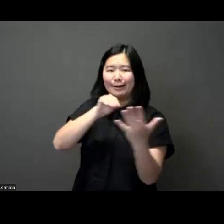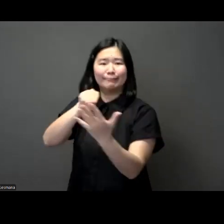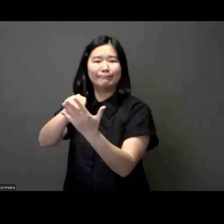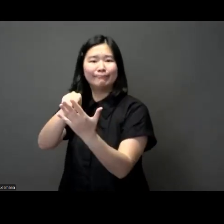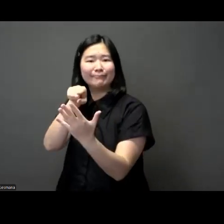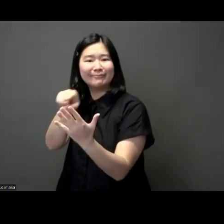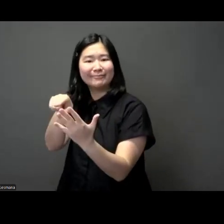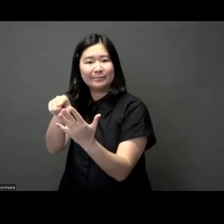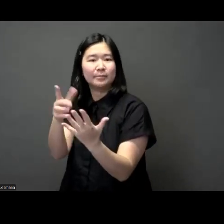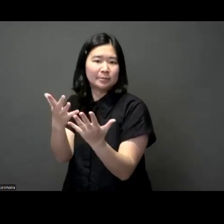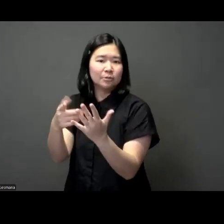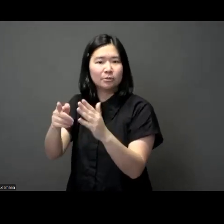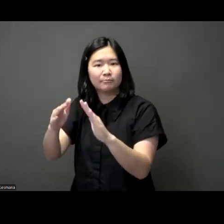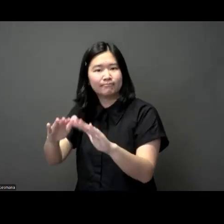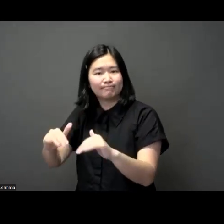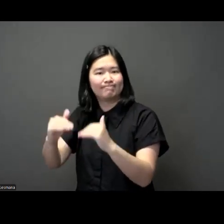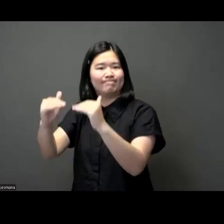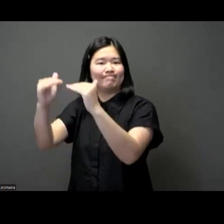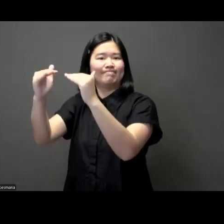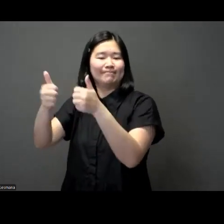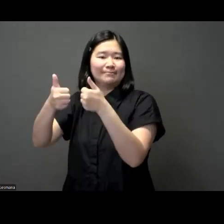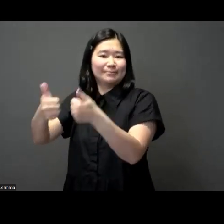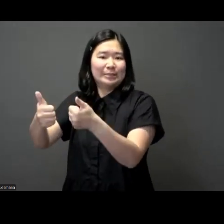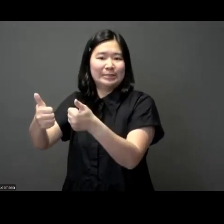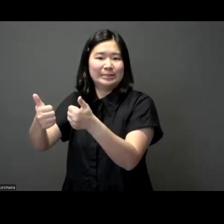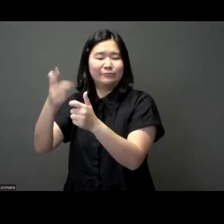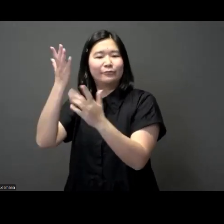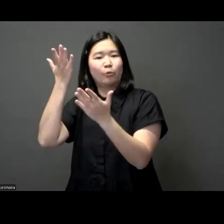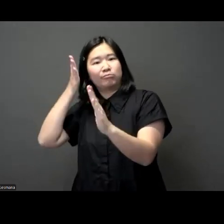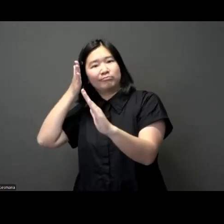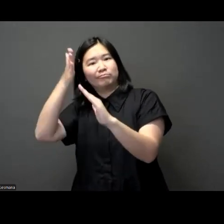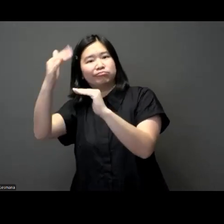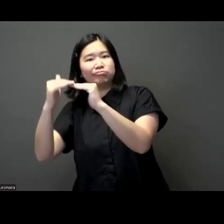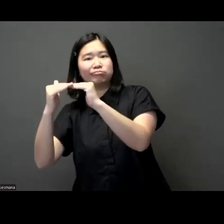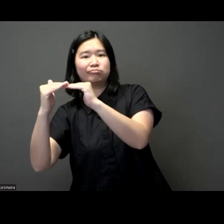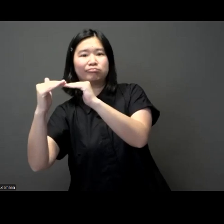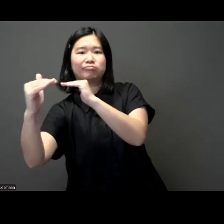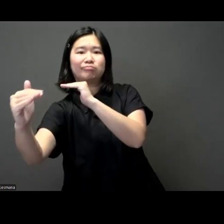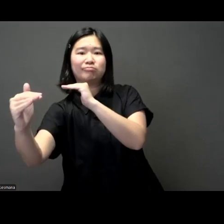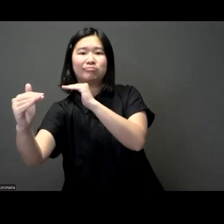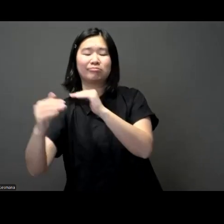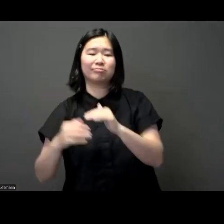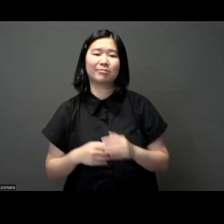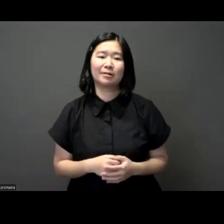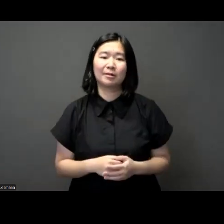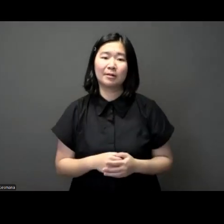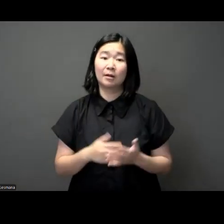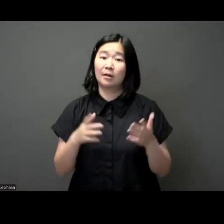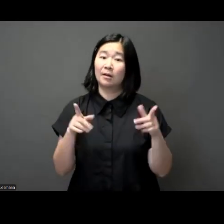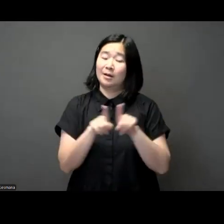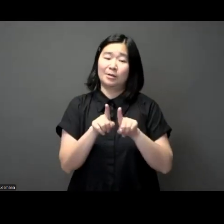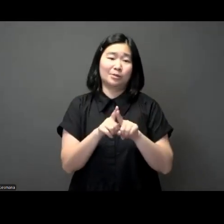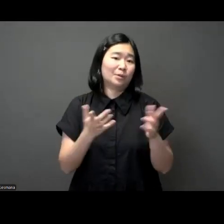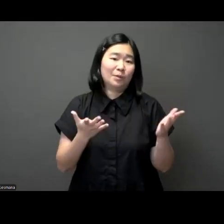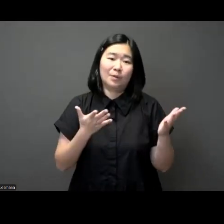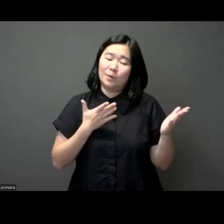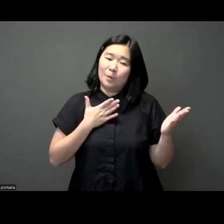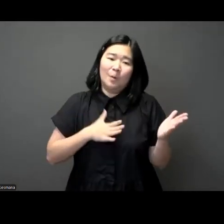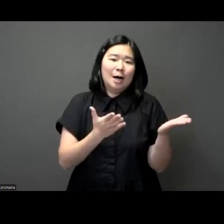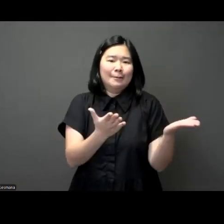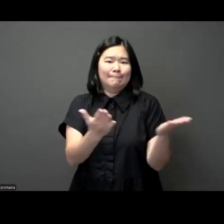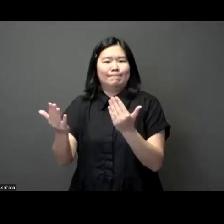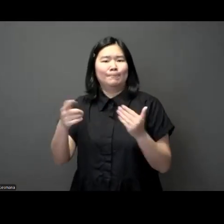vulnerabilidades sistémicas que tenemos que enfrentar. Y esto es nuestro compromiso a la equidad, y asegura que